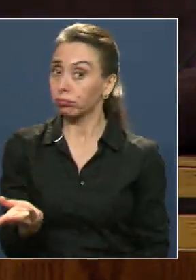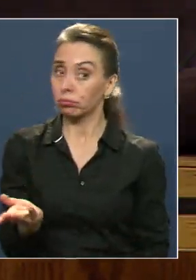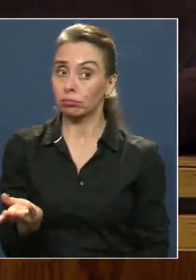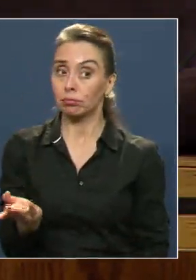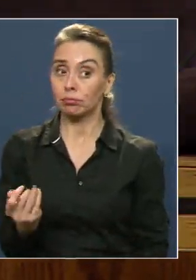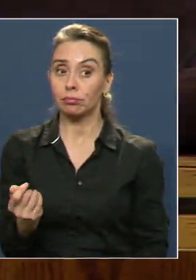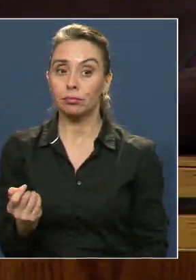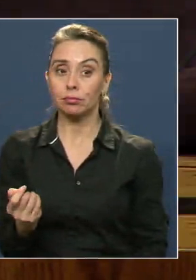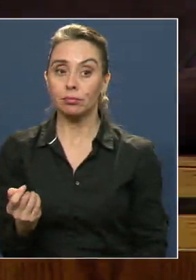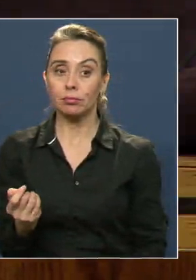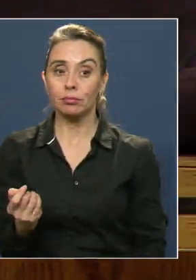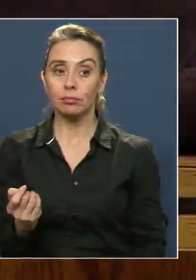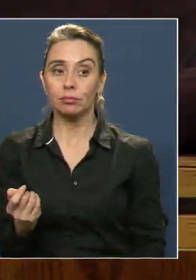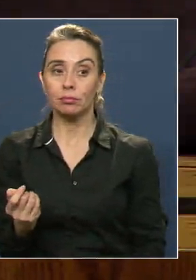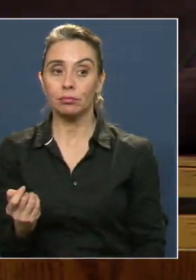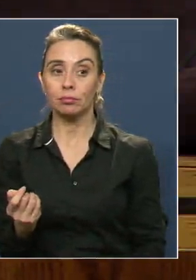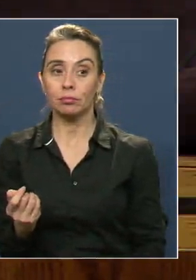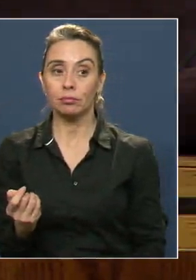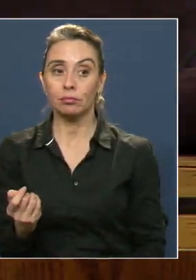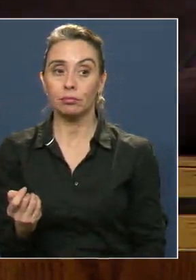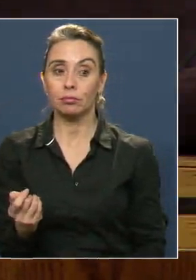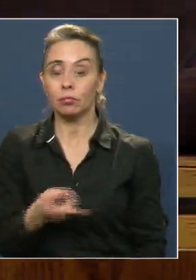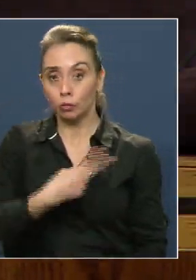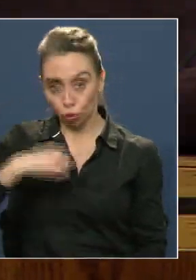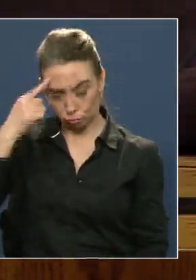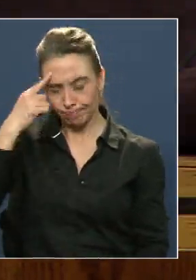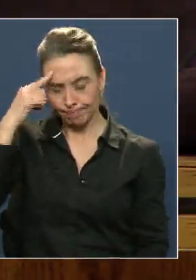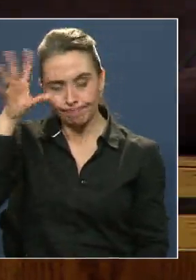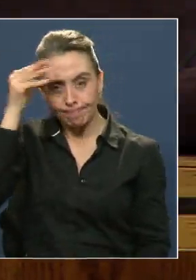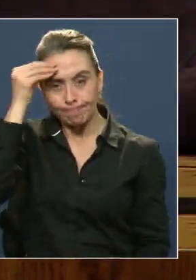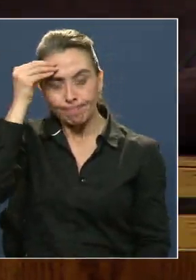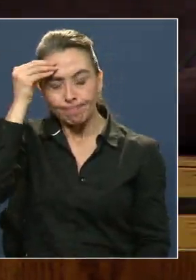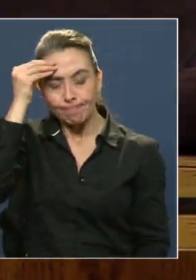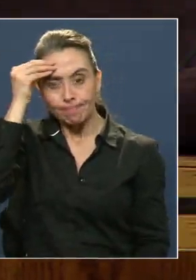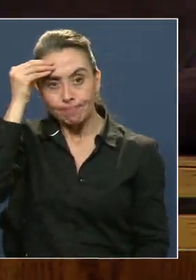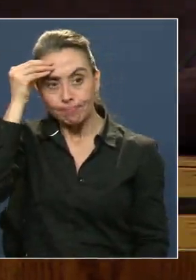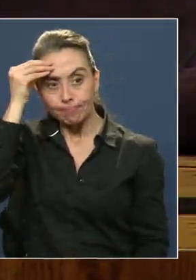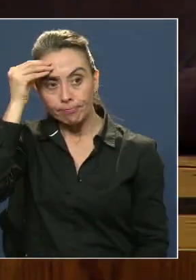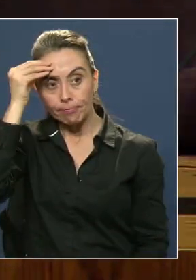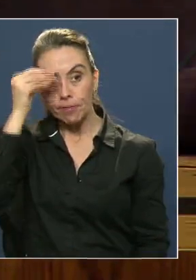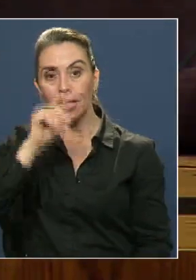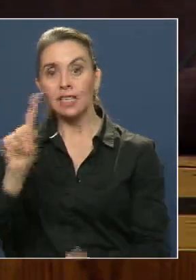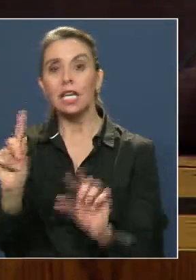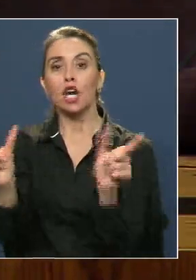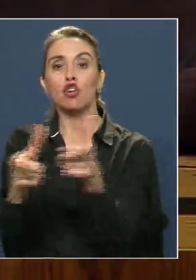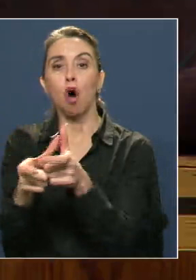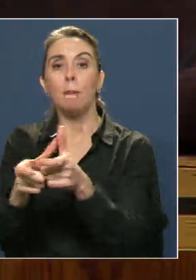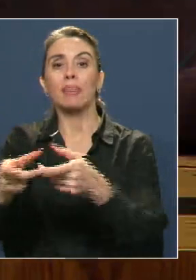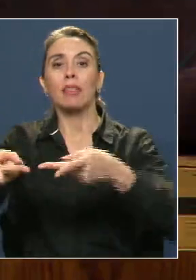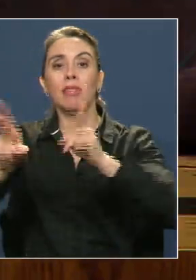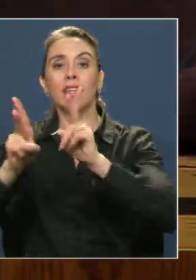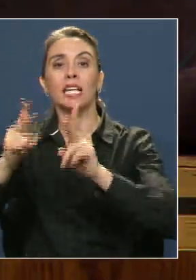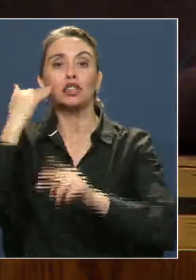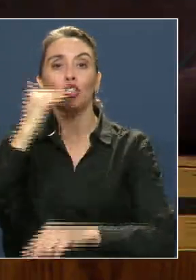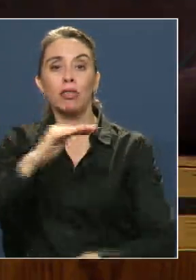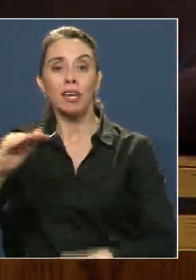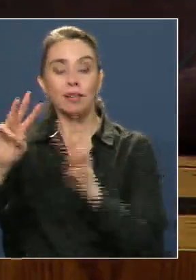Y por lo tanto, tenemos presente que ni el Comité de los Derechos del Niño, que nos